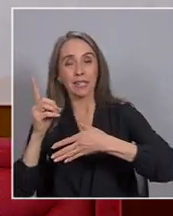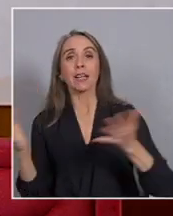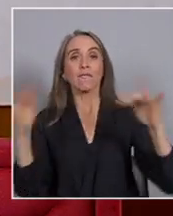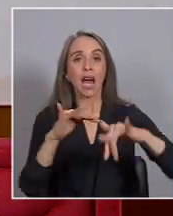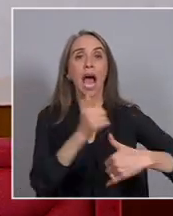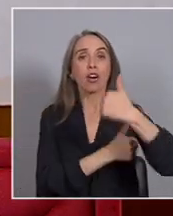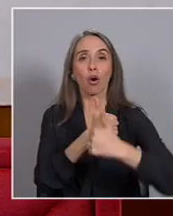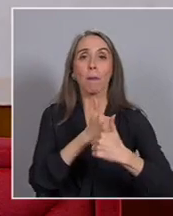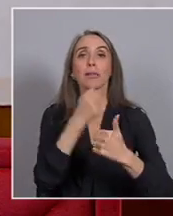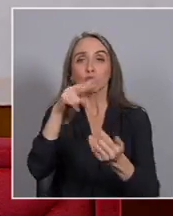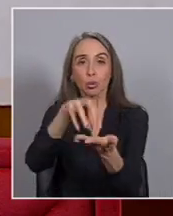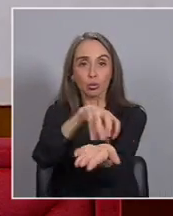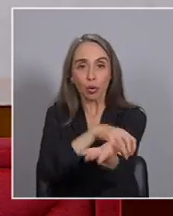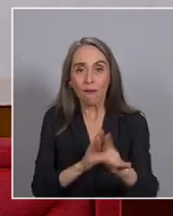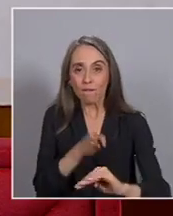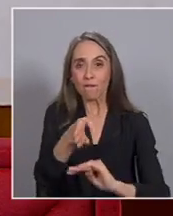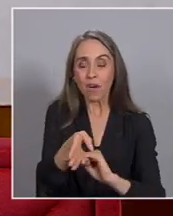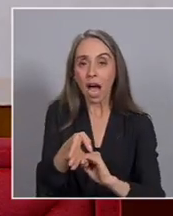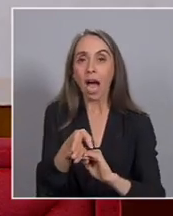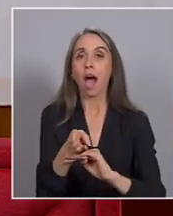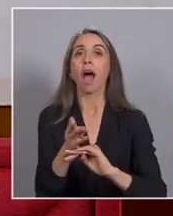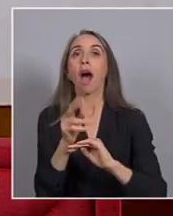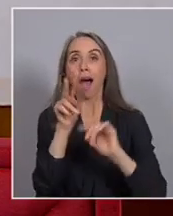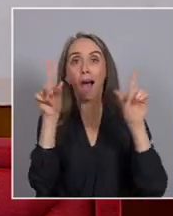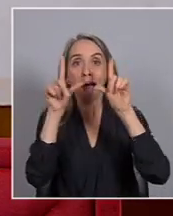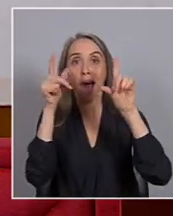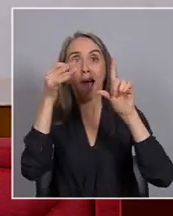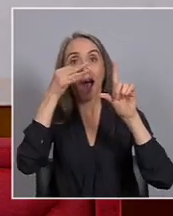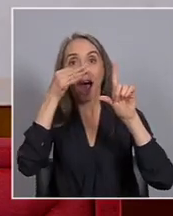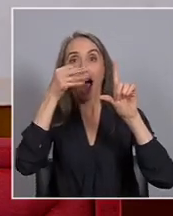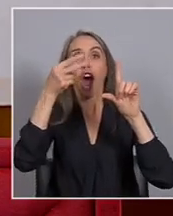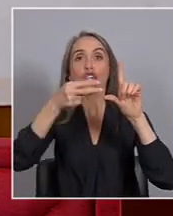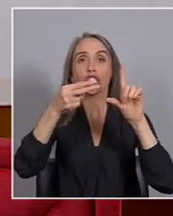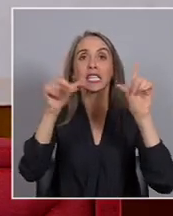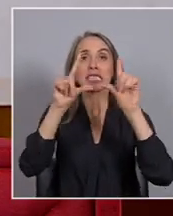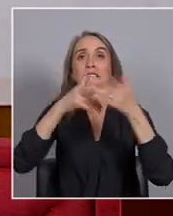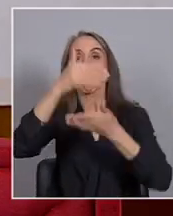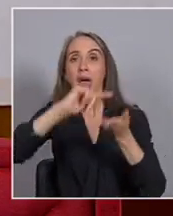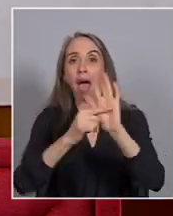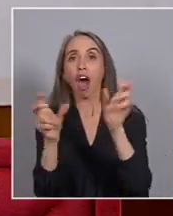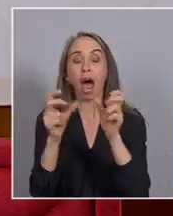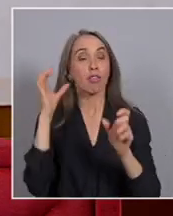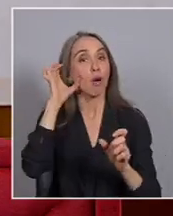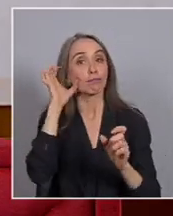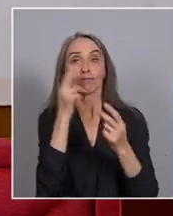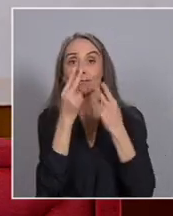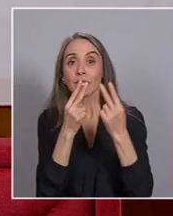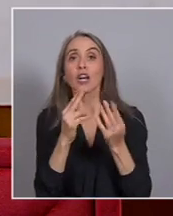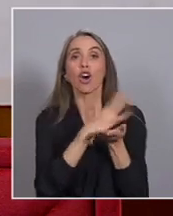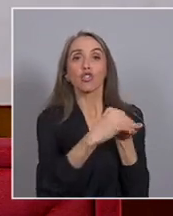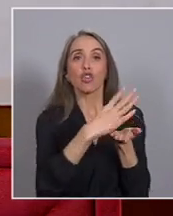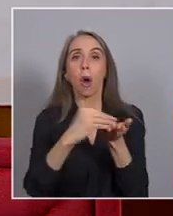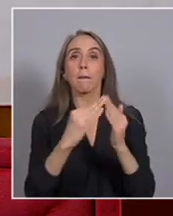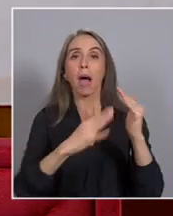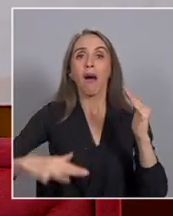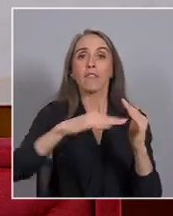y eventos en las ciudades, sino que las sigan por los medios de comunicación y que seamos capaces de replicarlas en sus barrios y